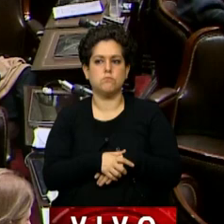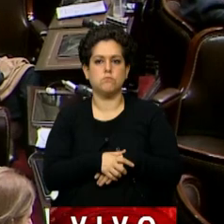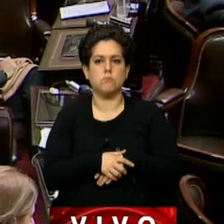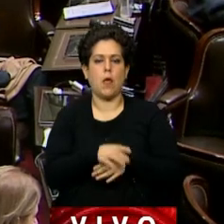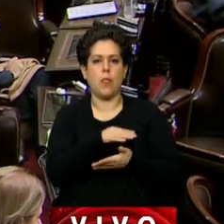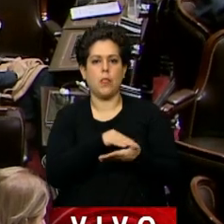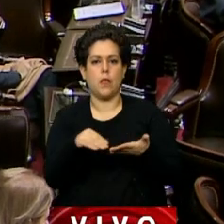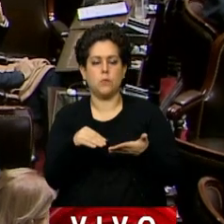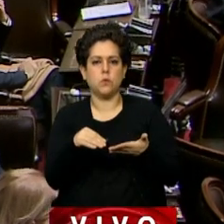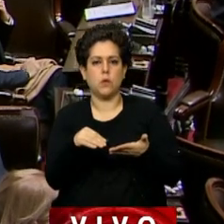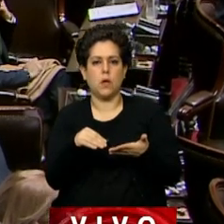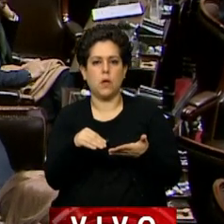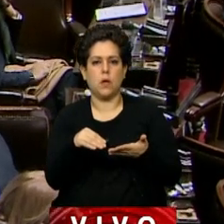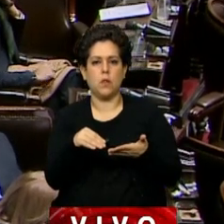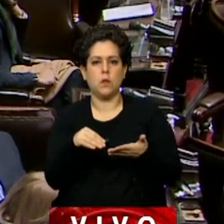Diputado,